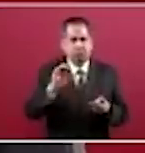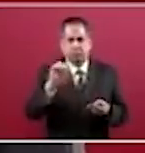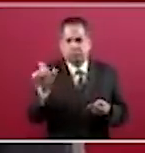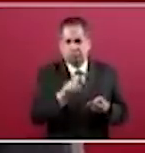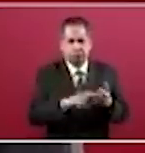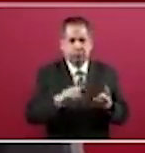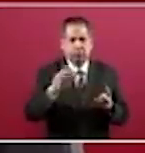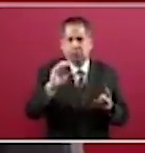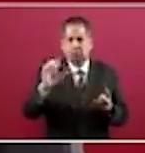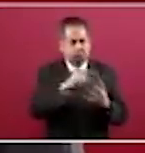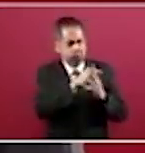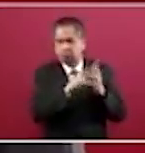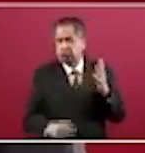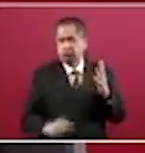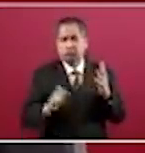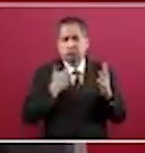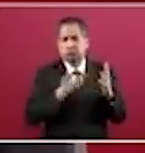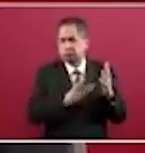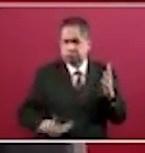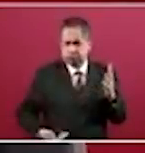Fox, Calderón.